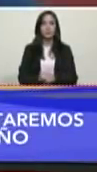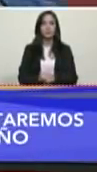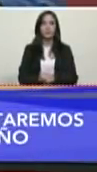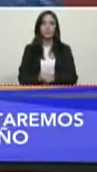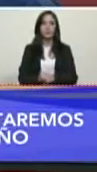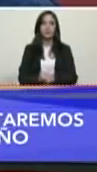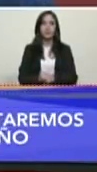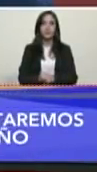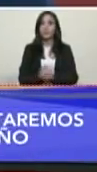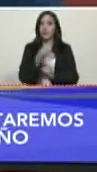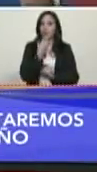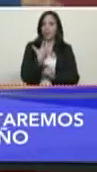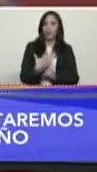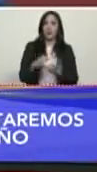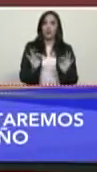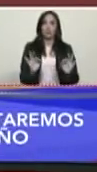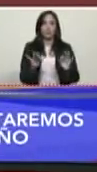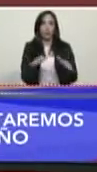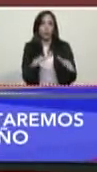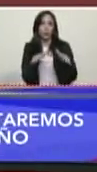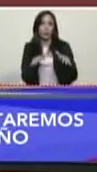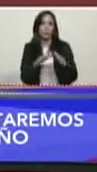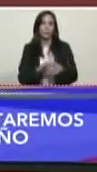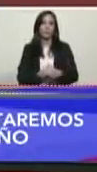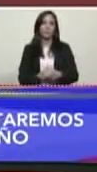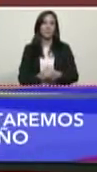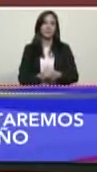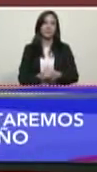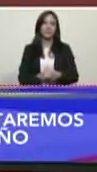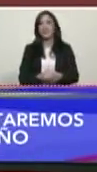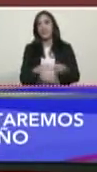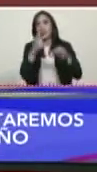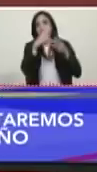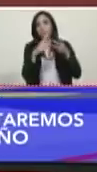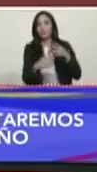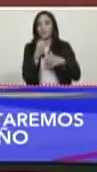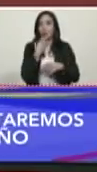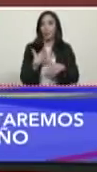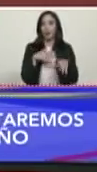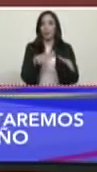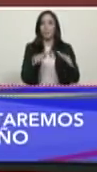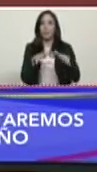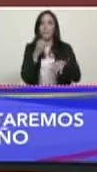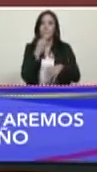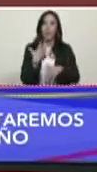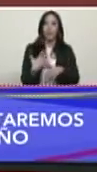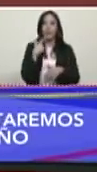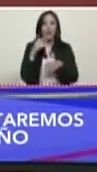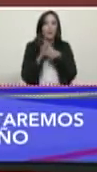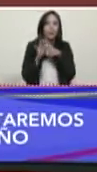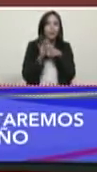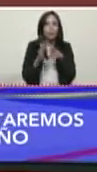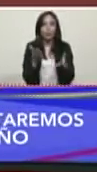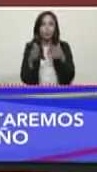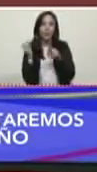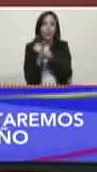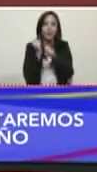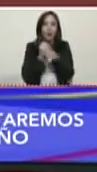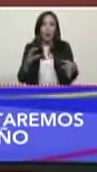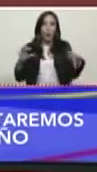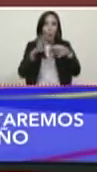y veía en la estética las cosas tienen que estar bien funcionar y ser